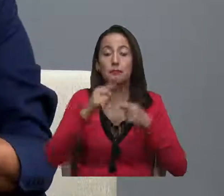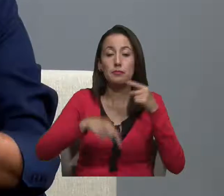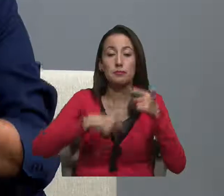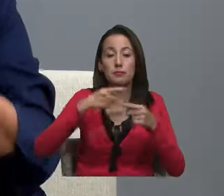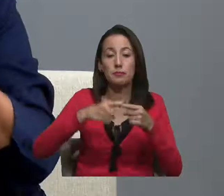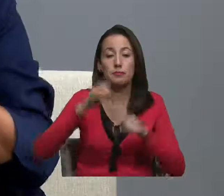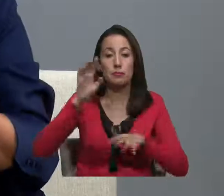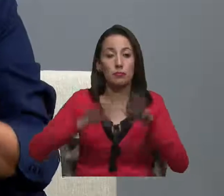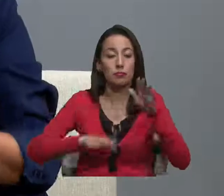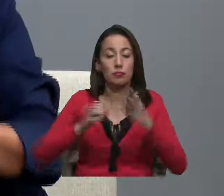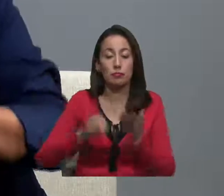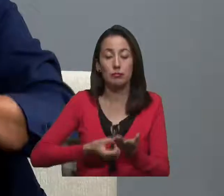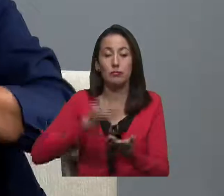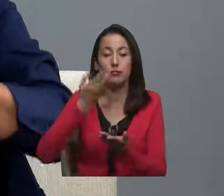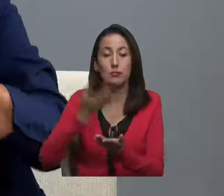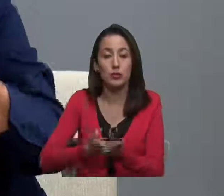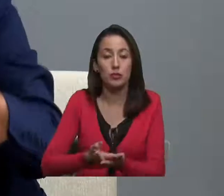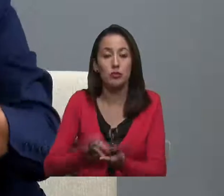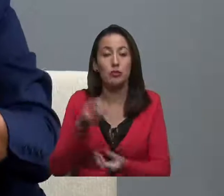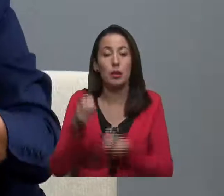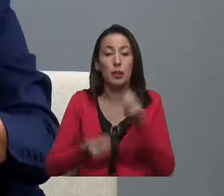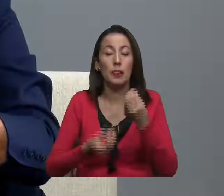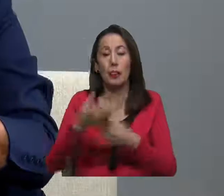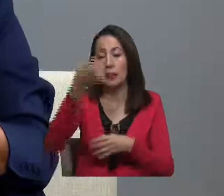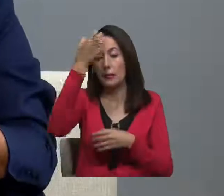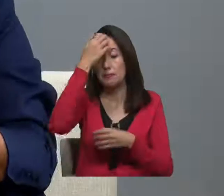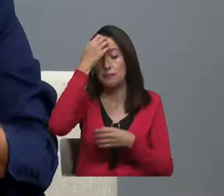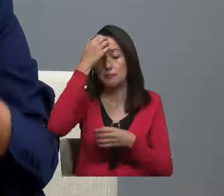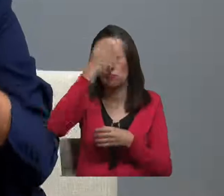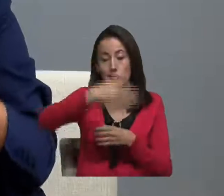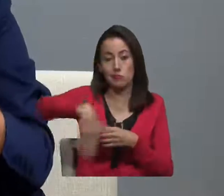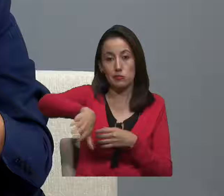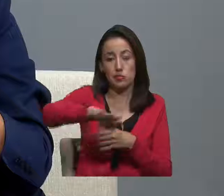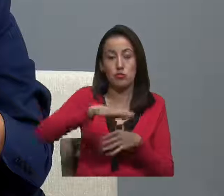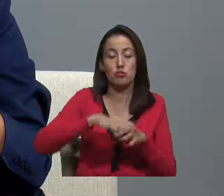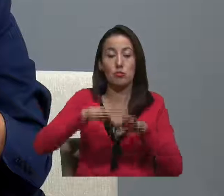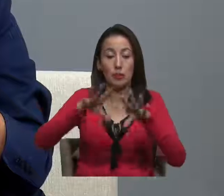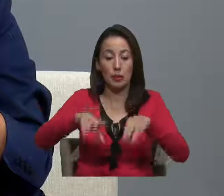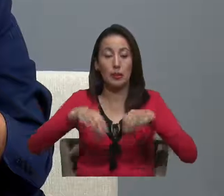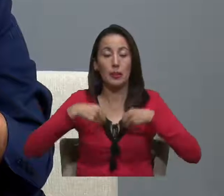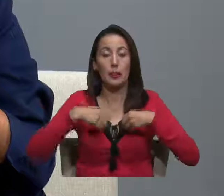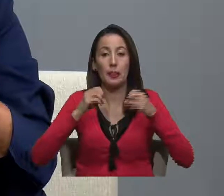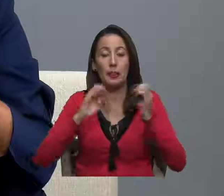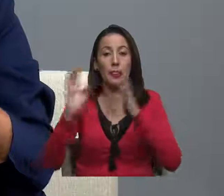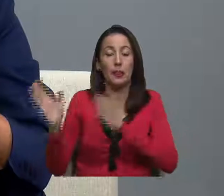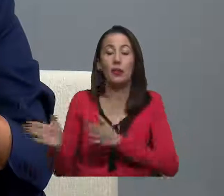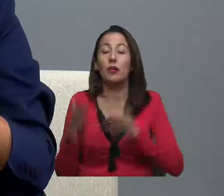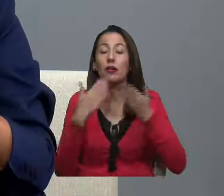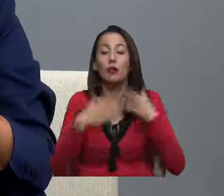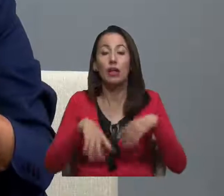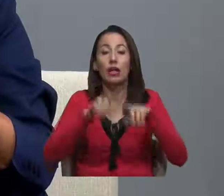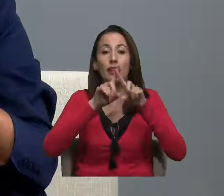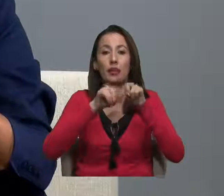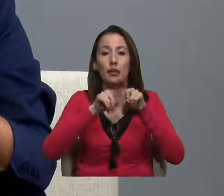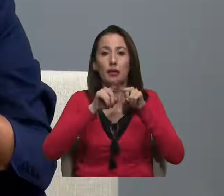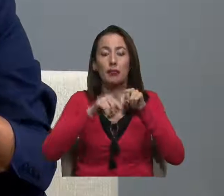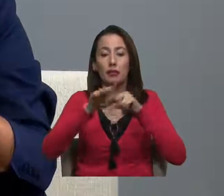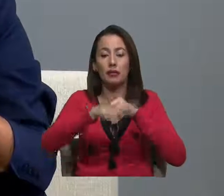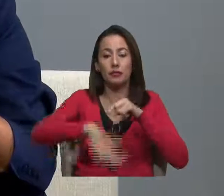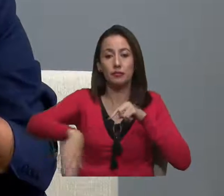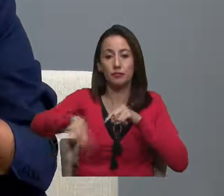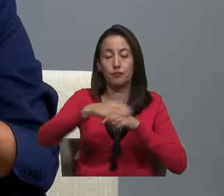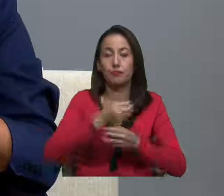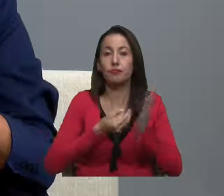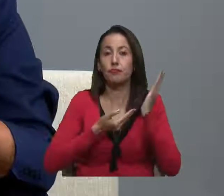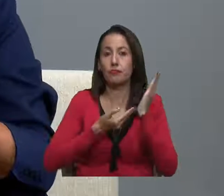una propuesta para que la educación dé prioridad a la producción agropecuaria dependiendo dependiendo del